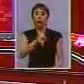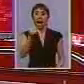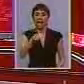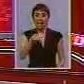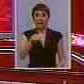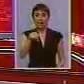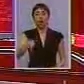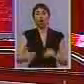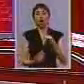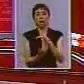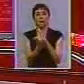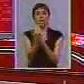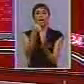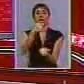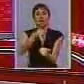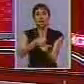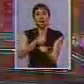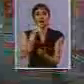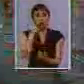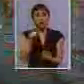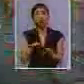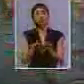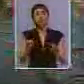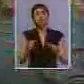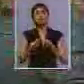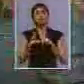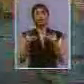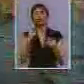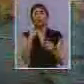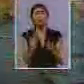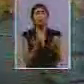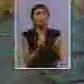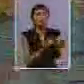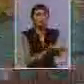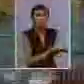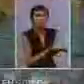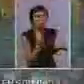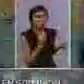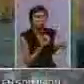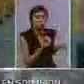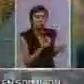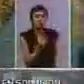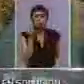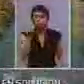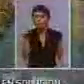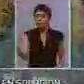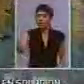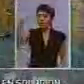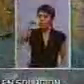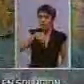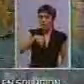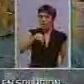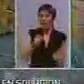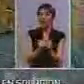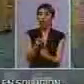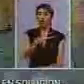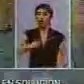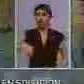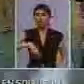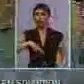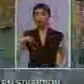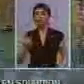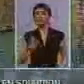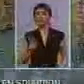alcalde se comprometió a una solución. ¿Por qué tiene que suceder esto para que usted esté aquí con nosotros, el